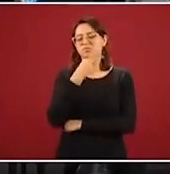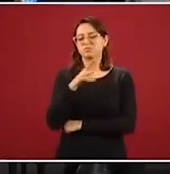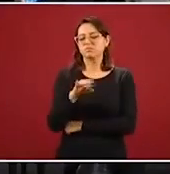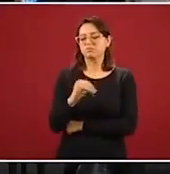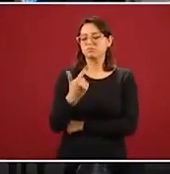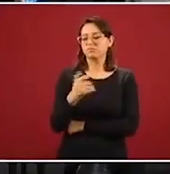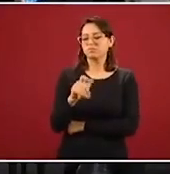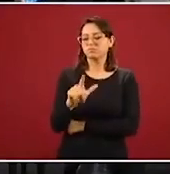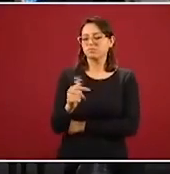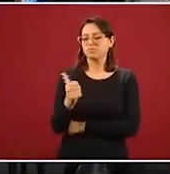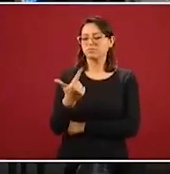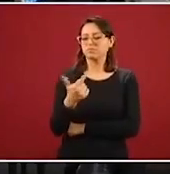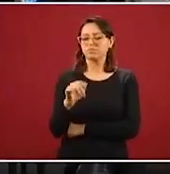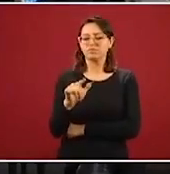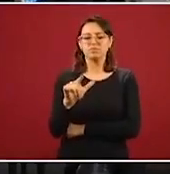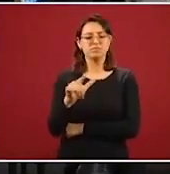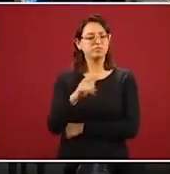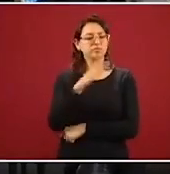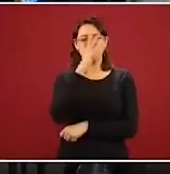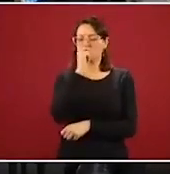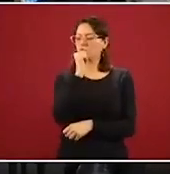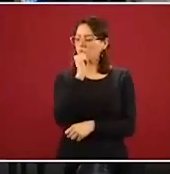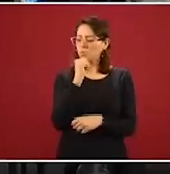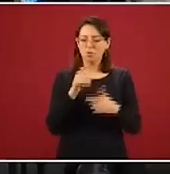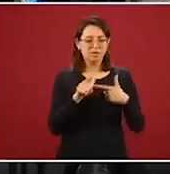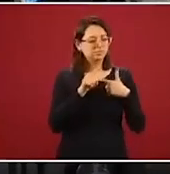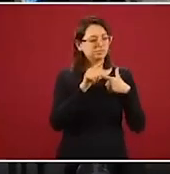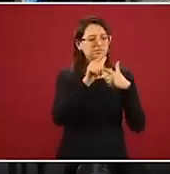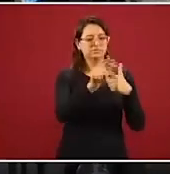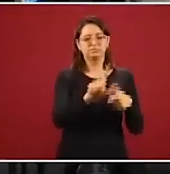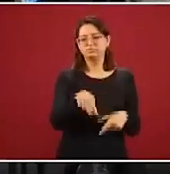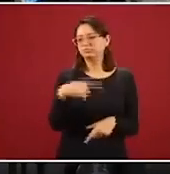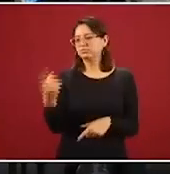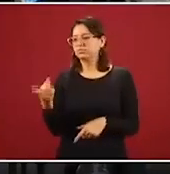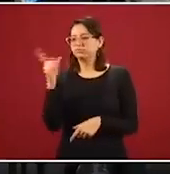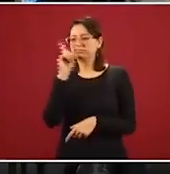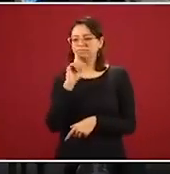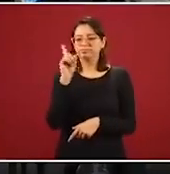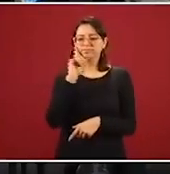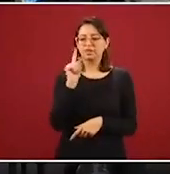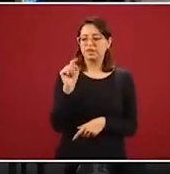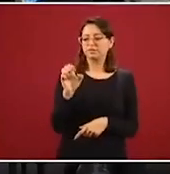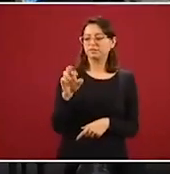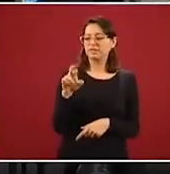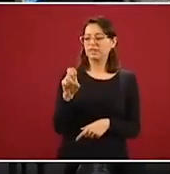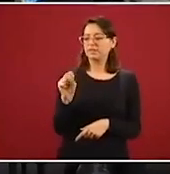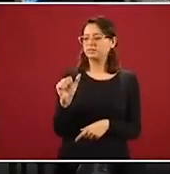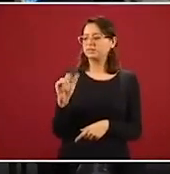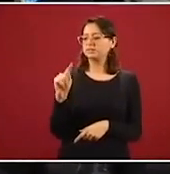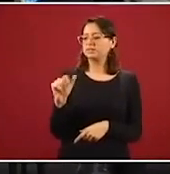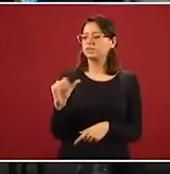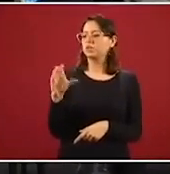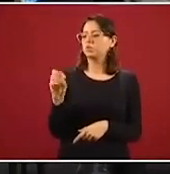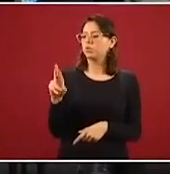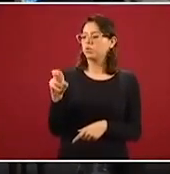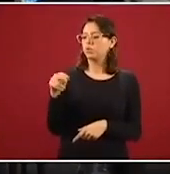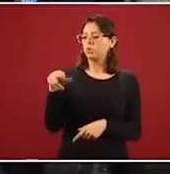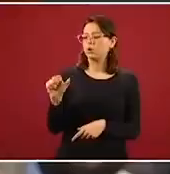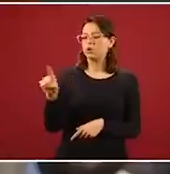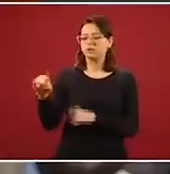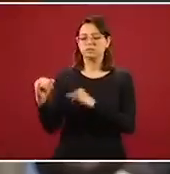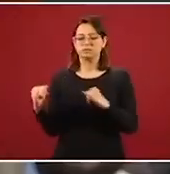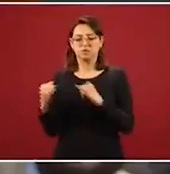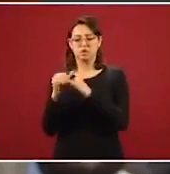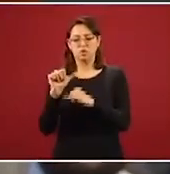salió en su defensa, la doctora Teresita Corona, que es miembro de un instituto médico importante, fue la subdirectora